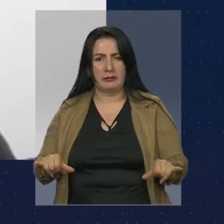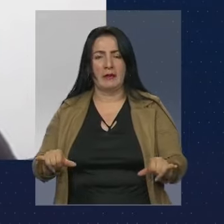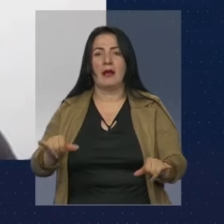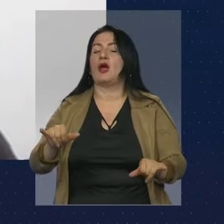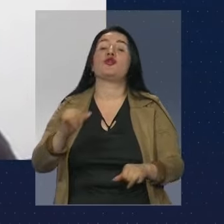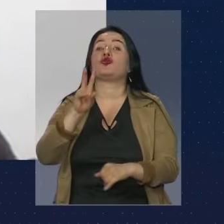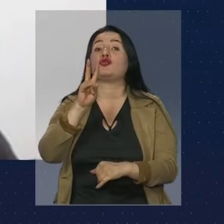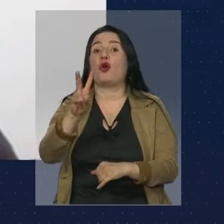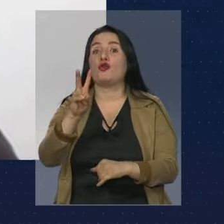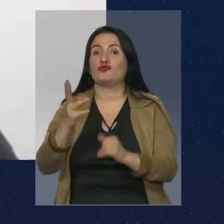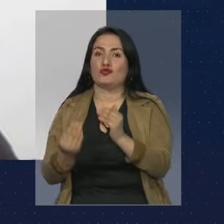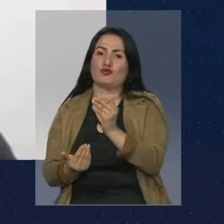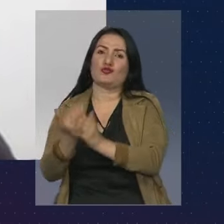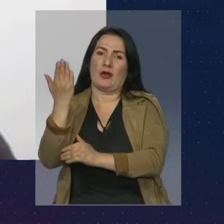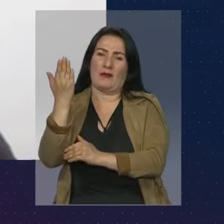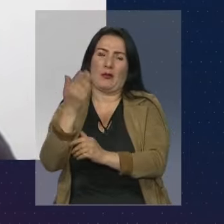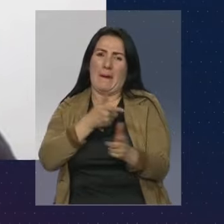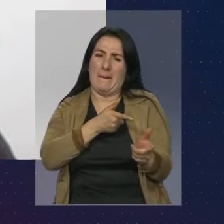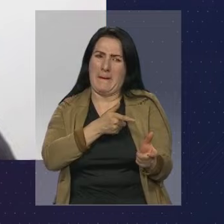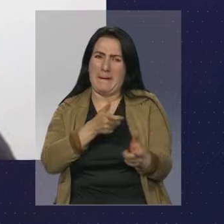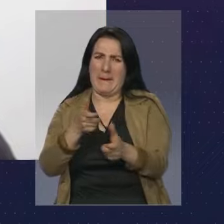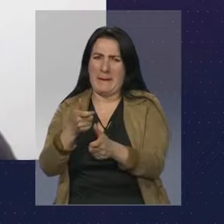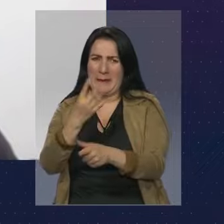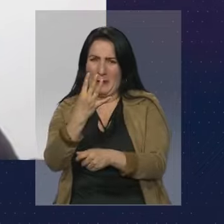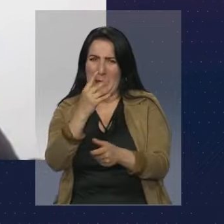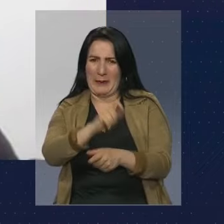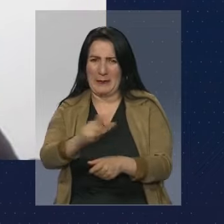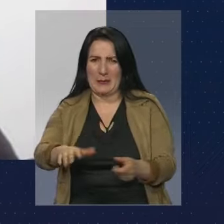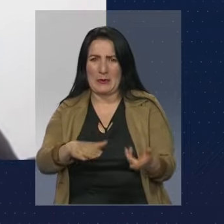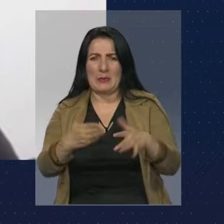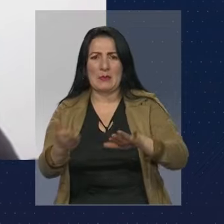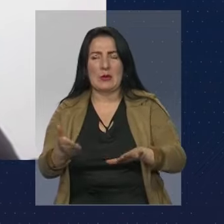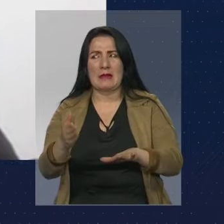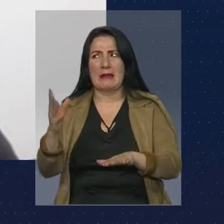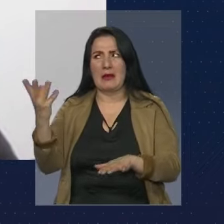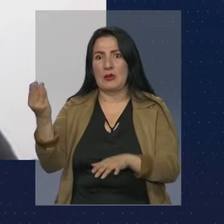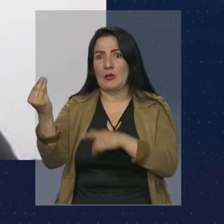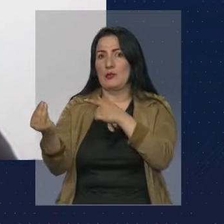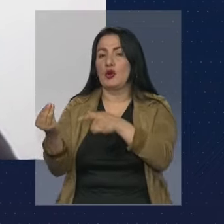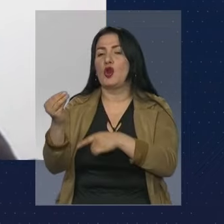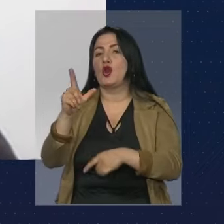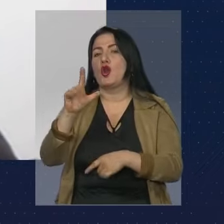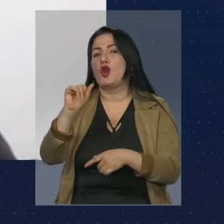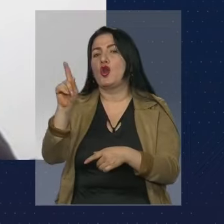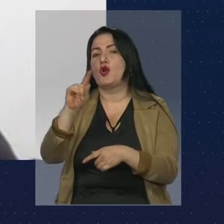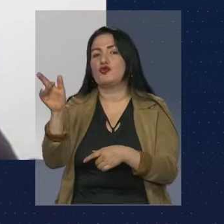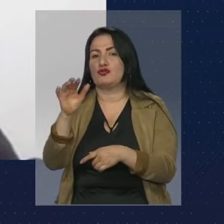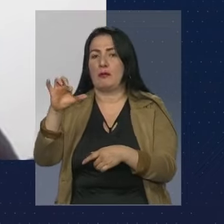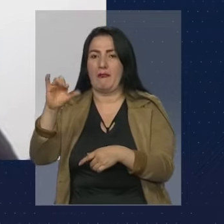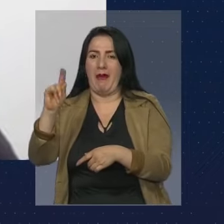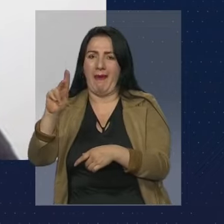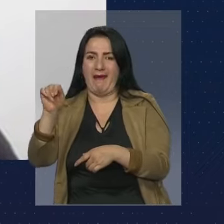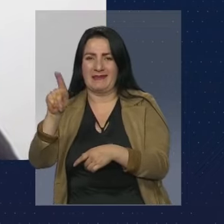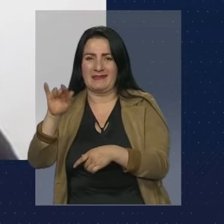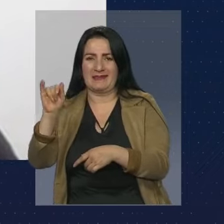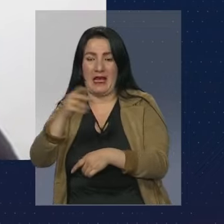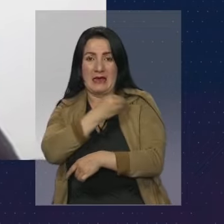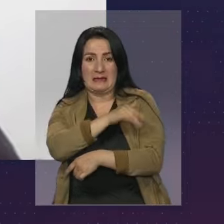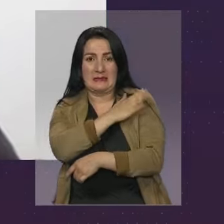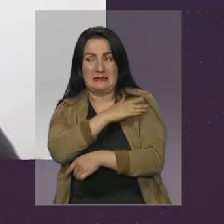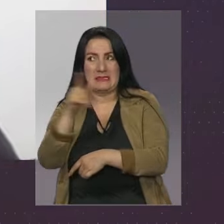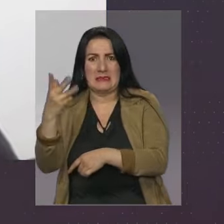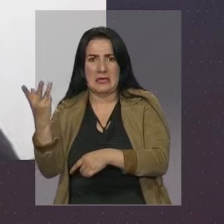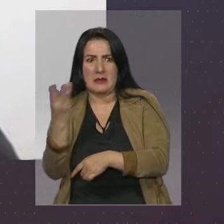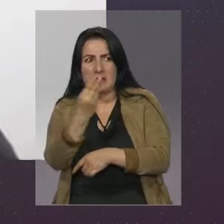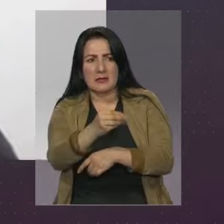de los más recientes, derivado de la masacre que vivimos hace unos días, sean los paisas, por ejemplo, que llegaron a esa zona durante